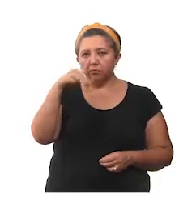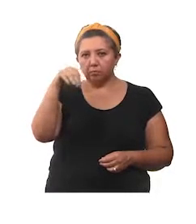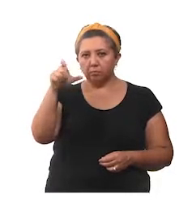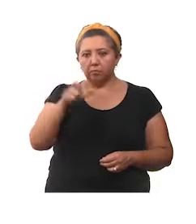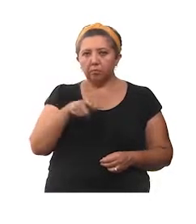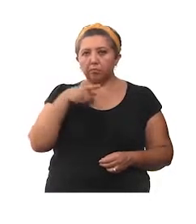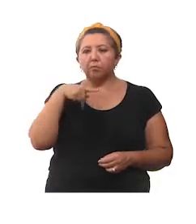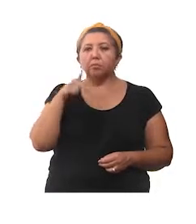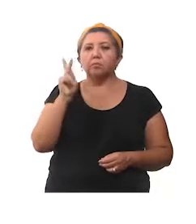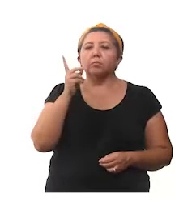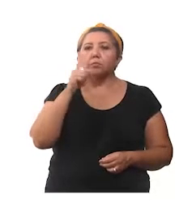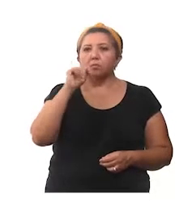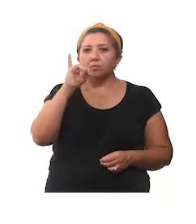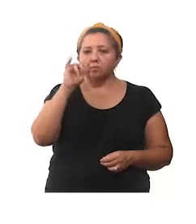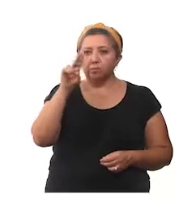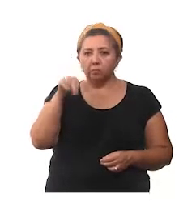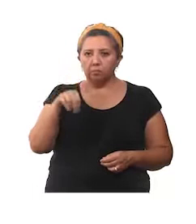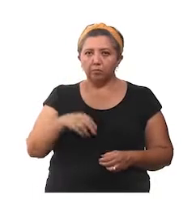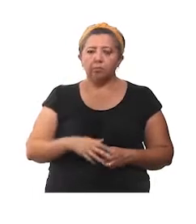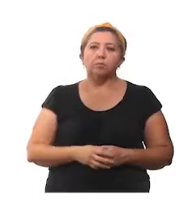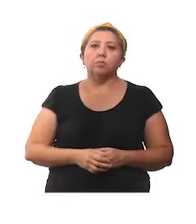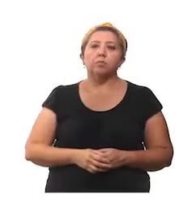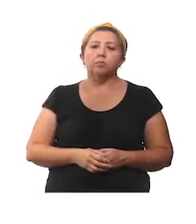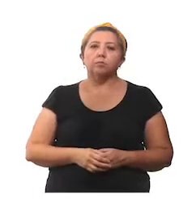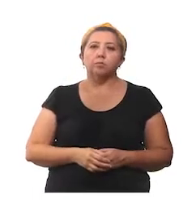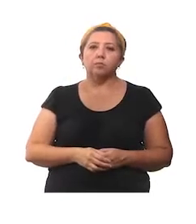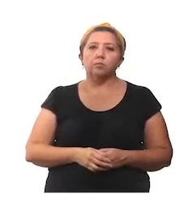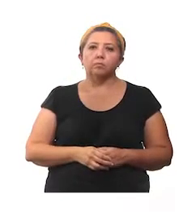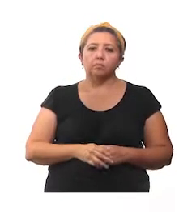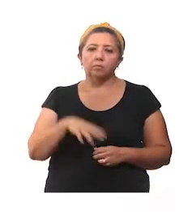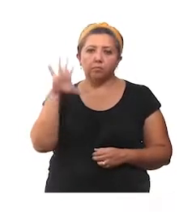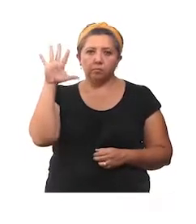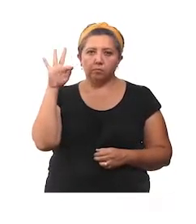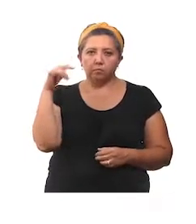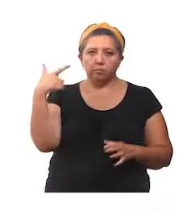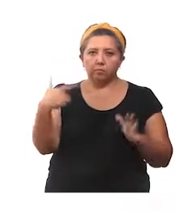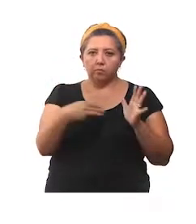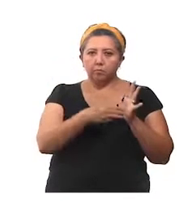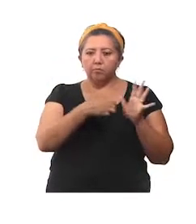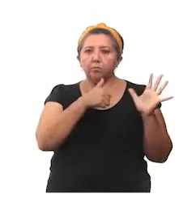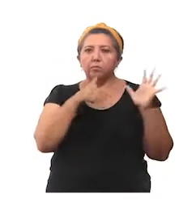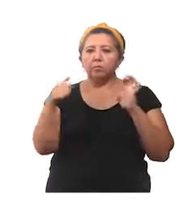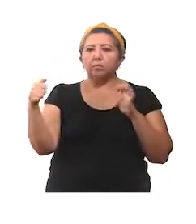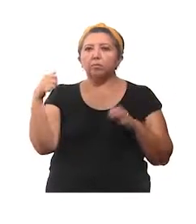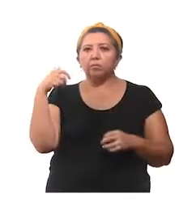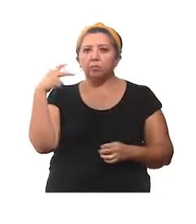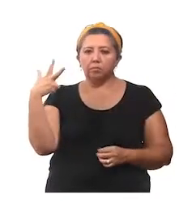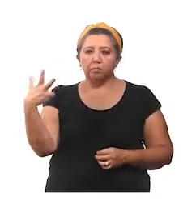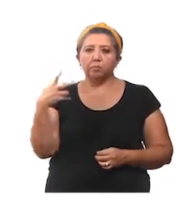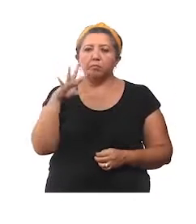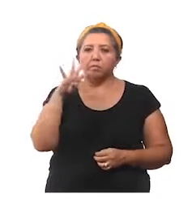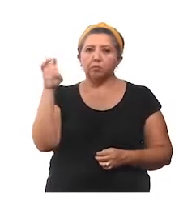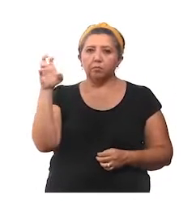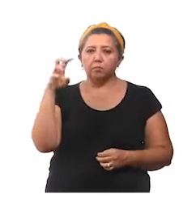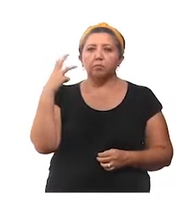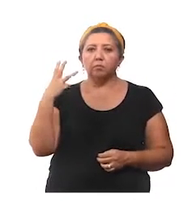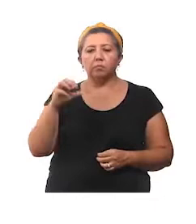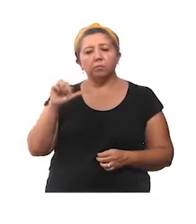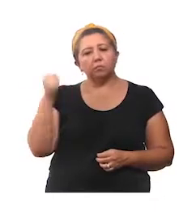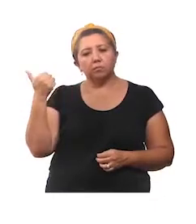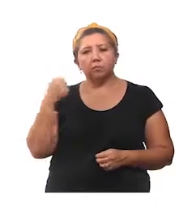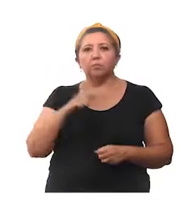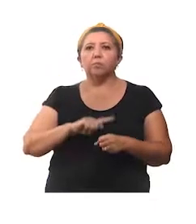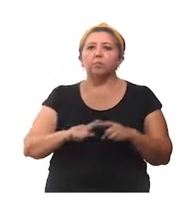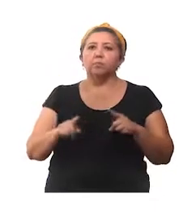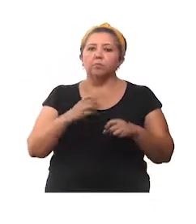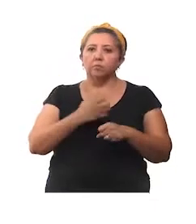Teabo, Tecom, Tetis, Tinum y Tixcocob. De los 47.608 casos positivos, 413 son de